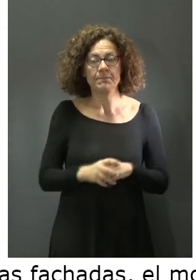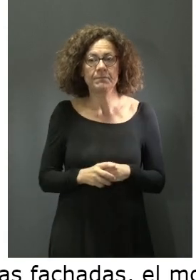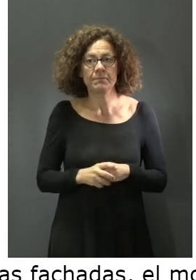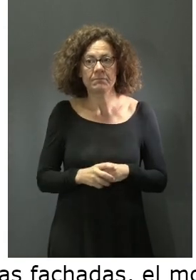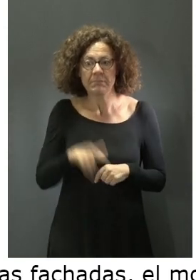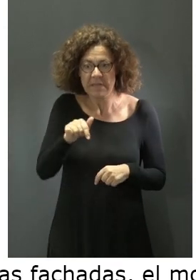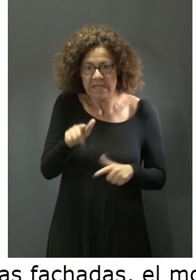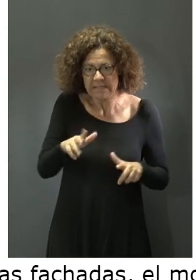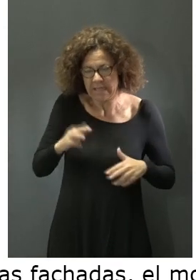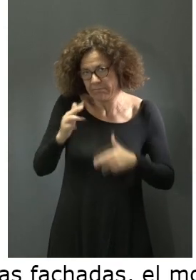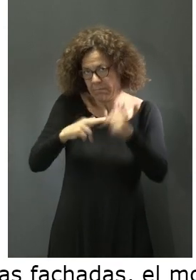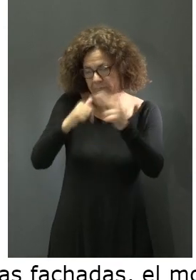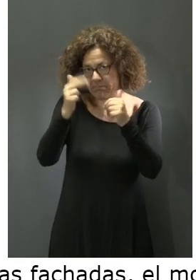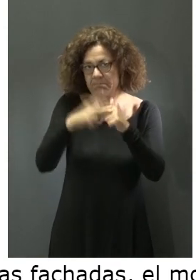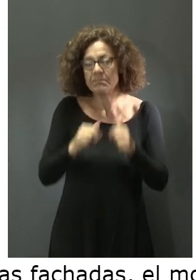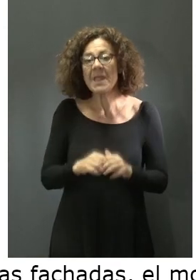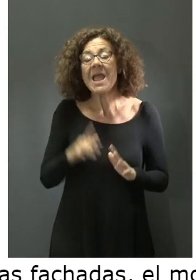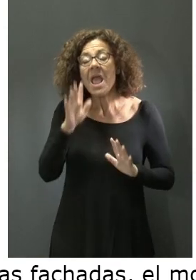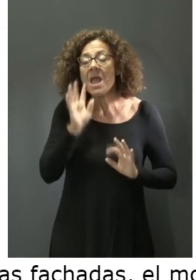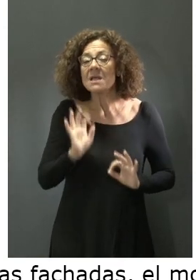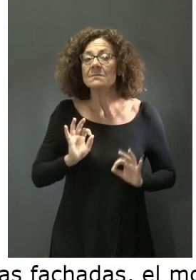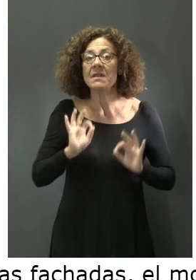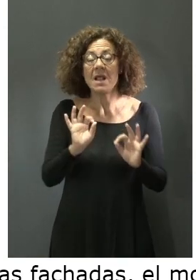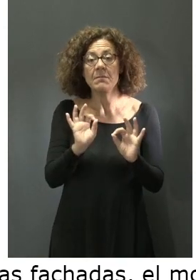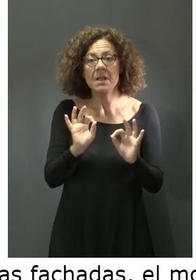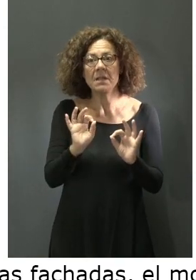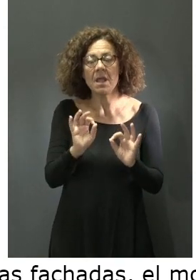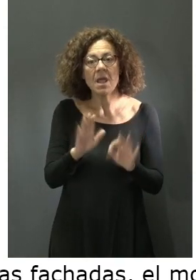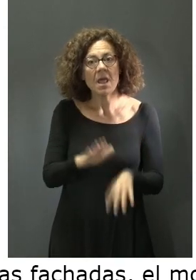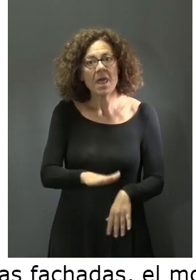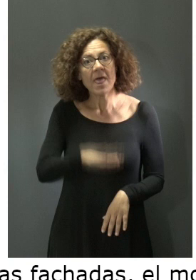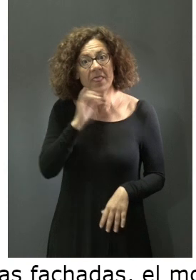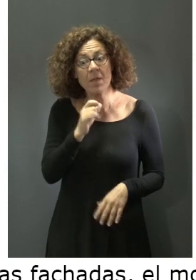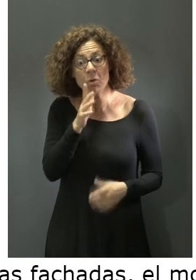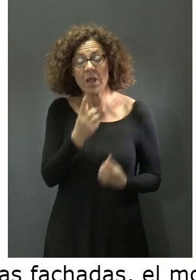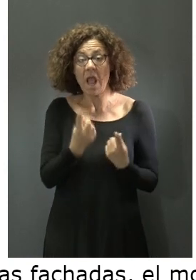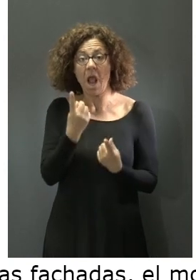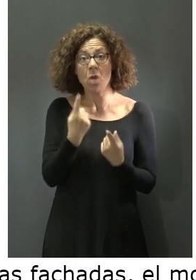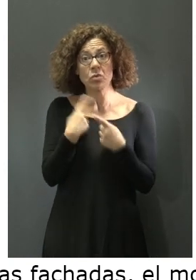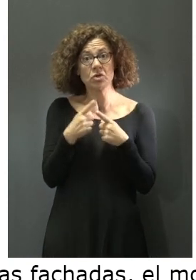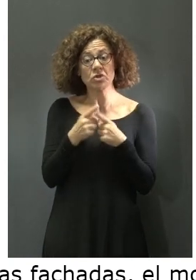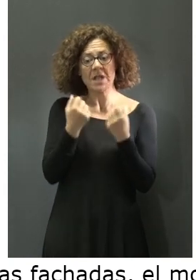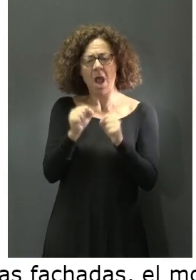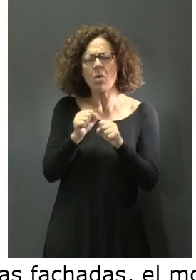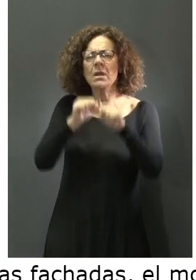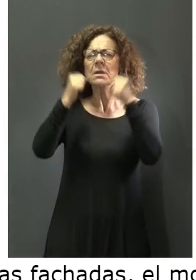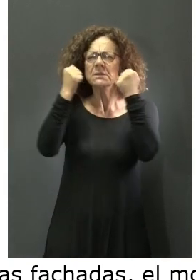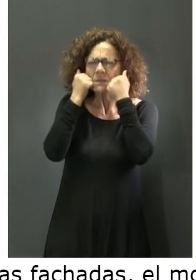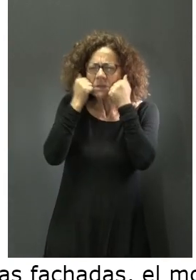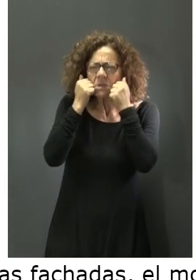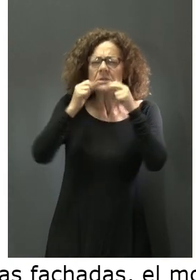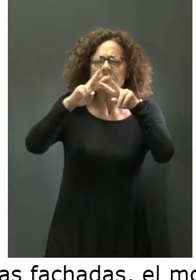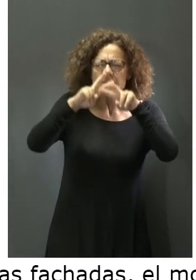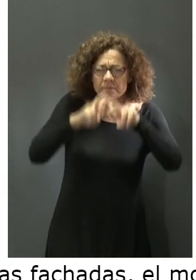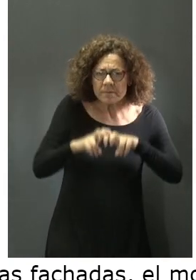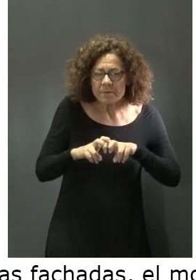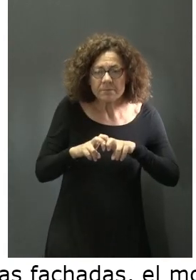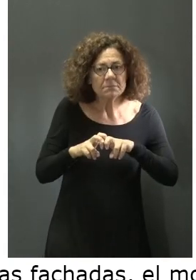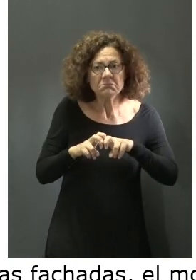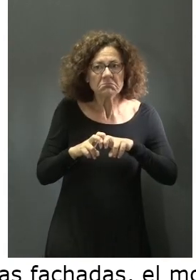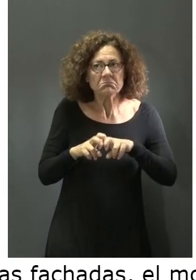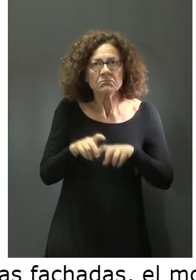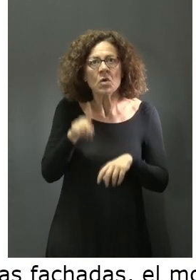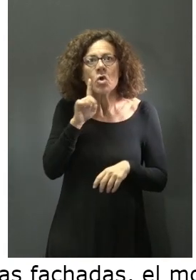ese sitio y sobre todo eficiente, porque al final hay cosas que por mucho que estudies, no